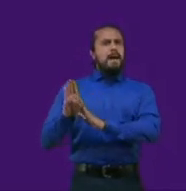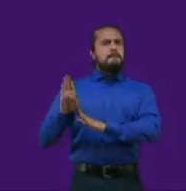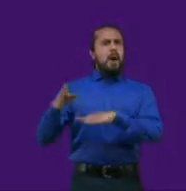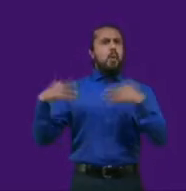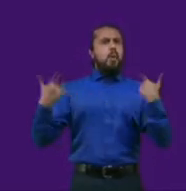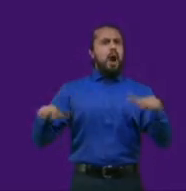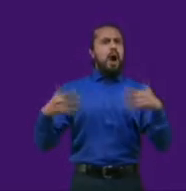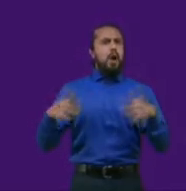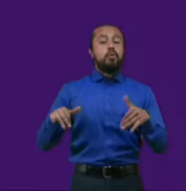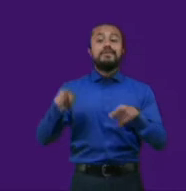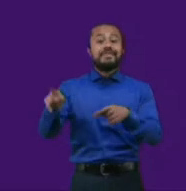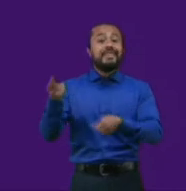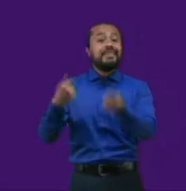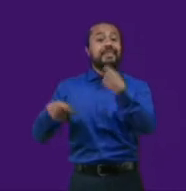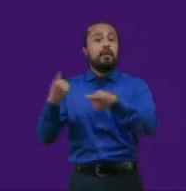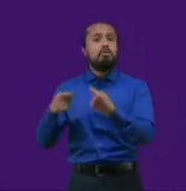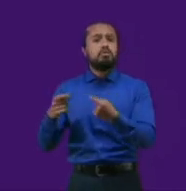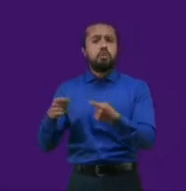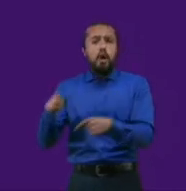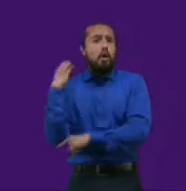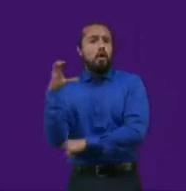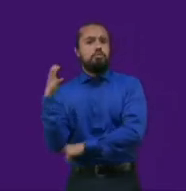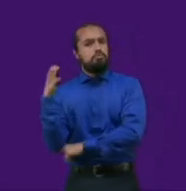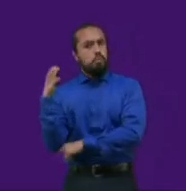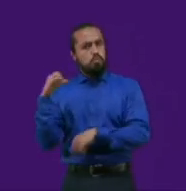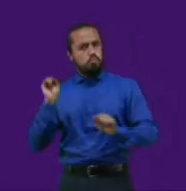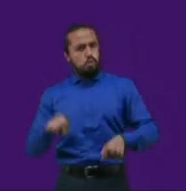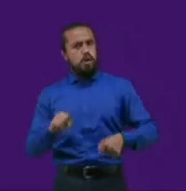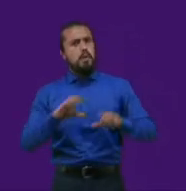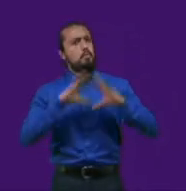no es un negocio solamente para Colombia, esto es un negocio que puede ser para